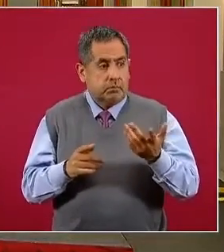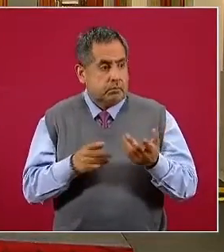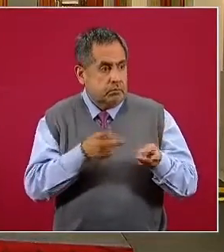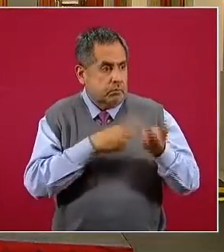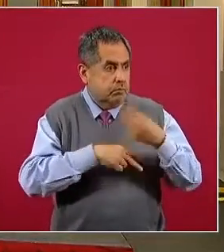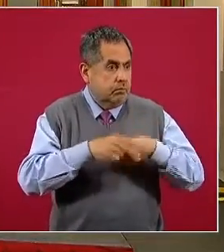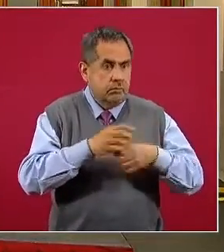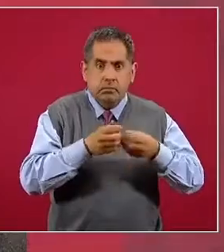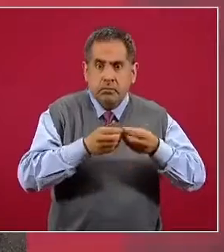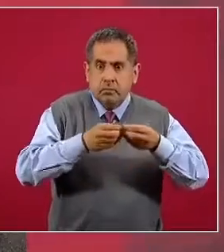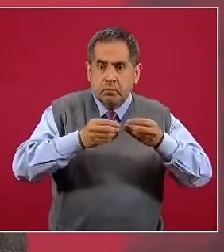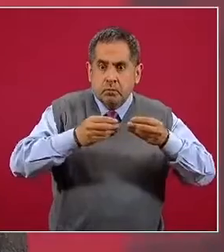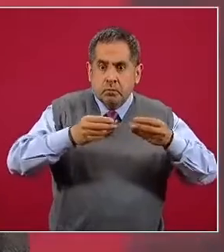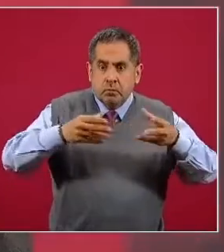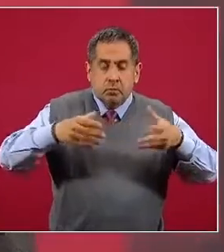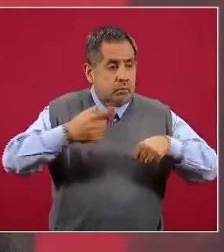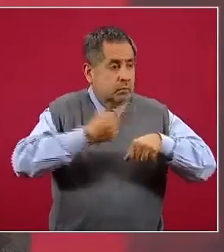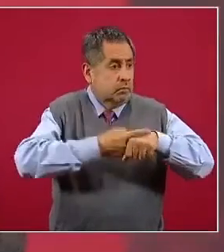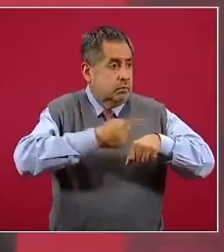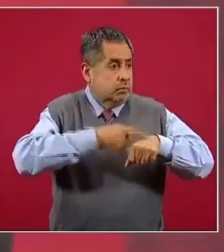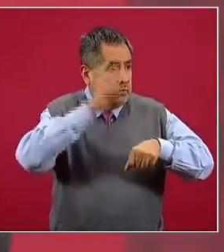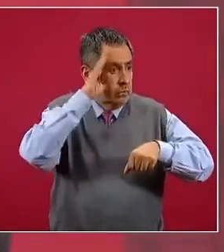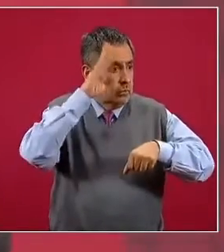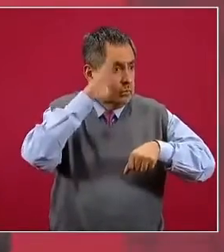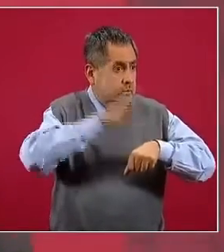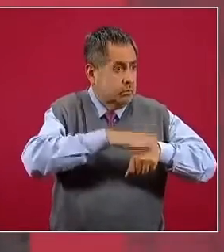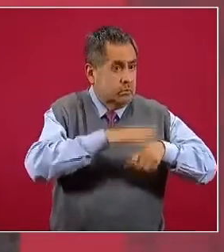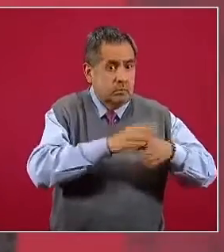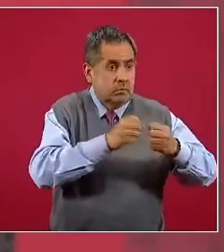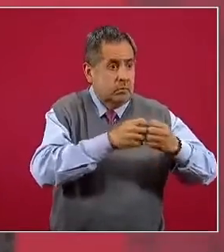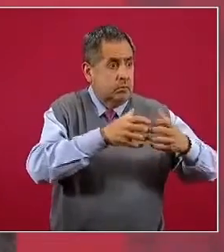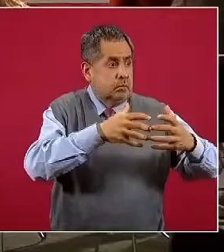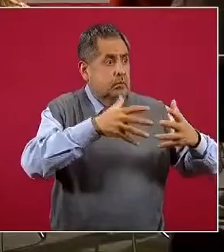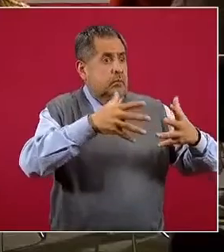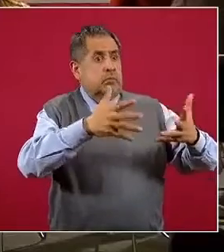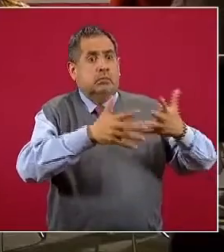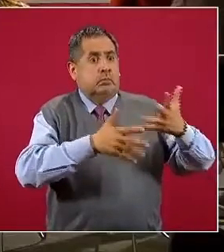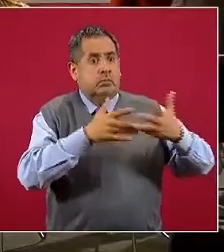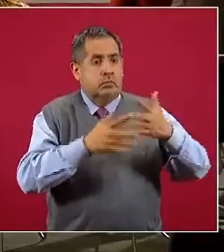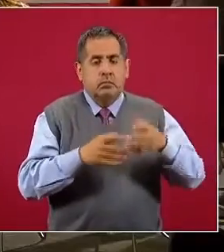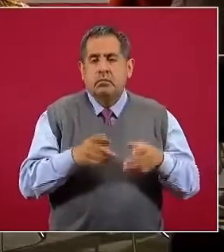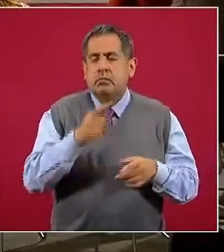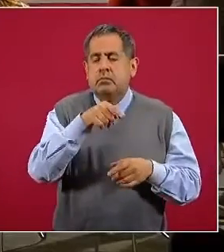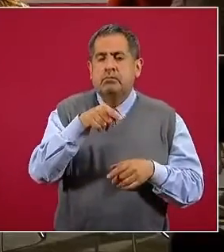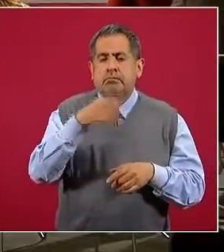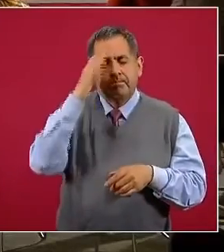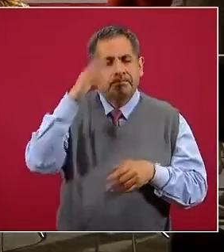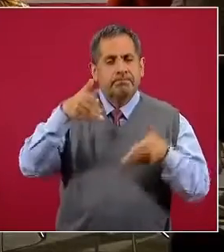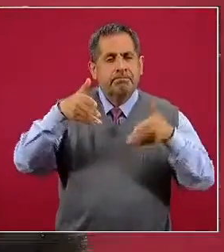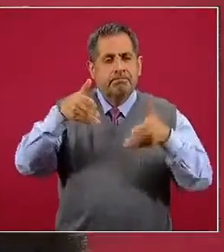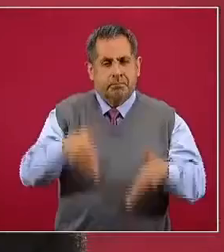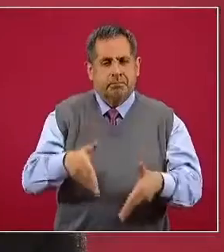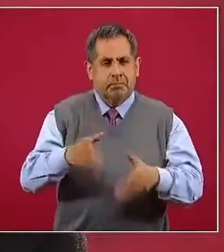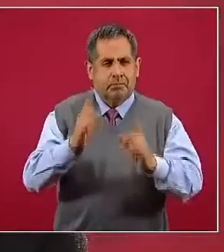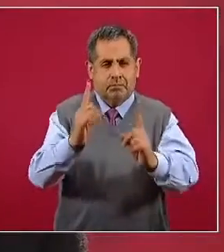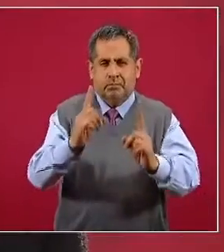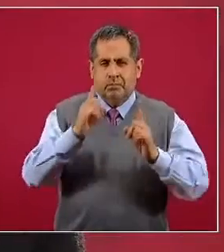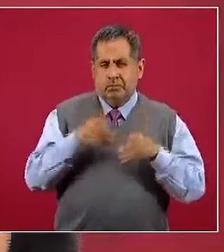intensa actividad epidémica, que los servicios funerarios se saturan. Esto ha